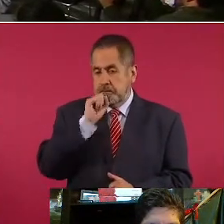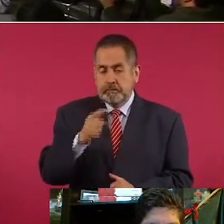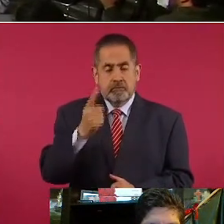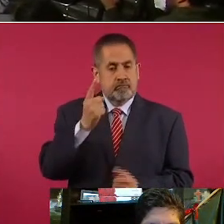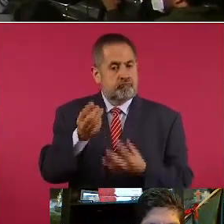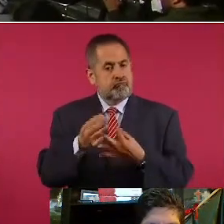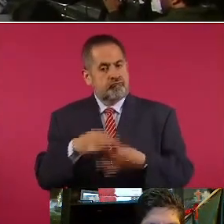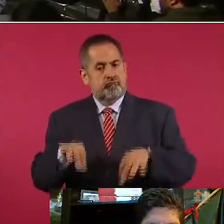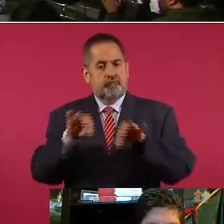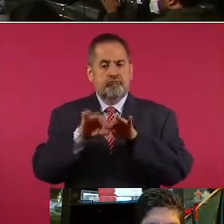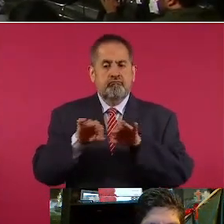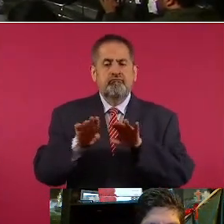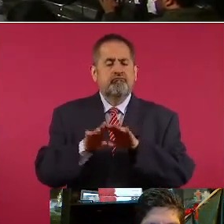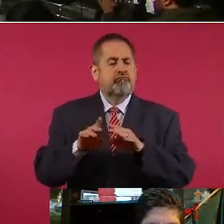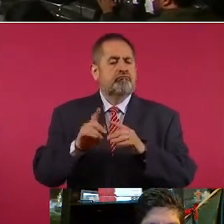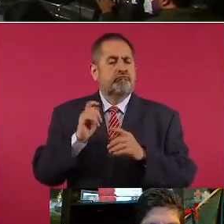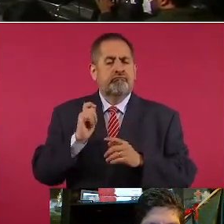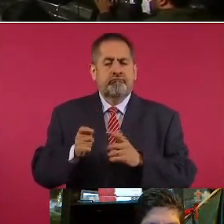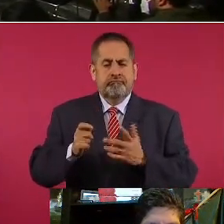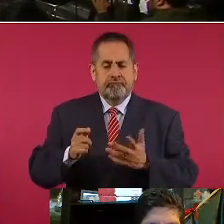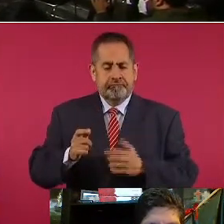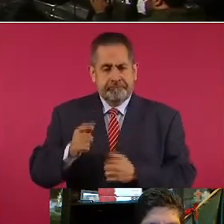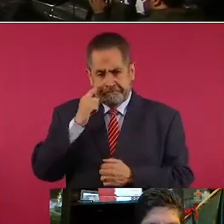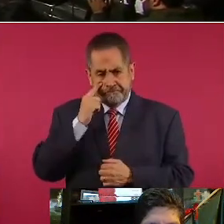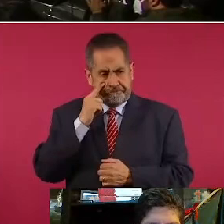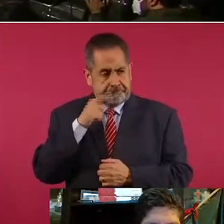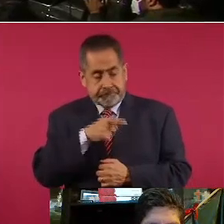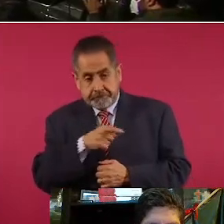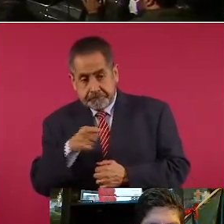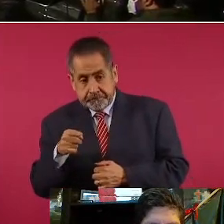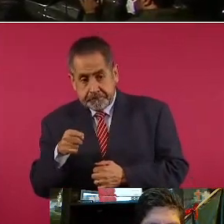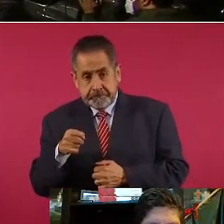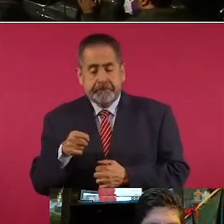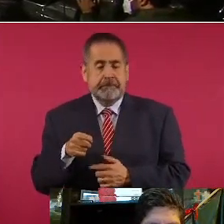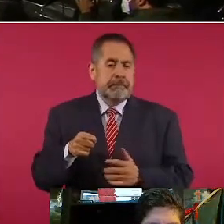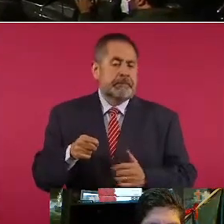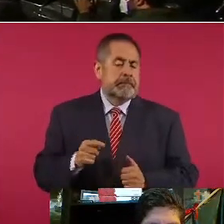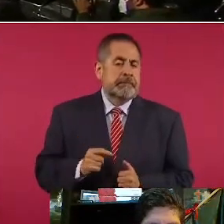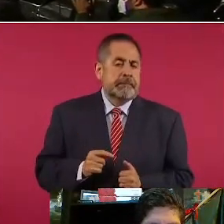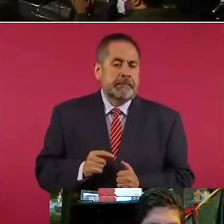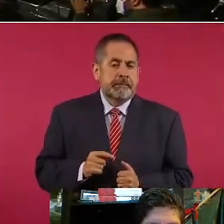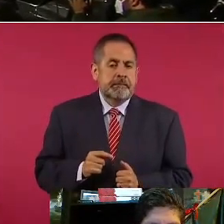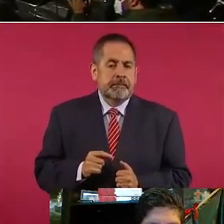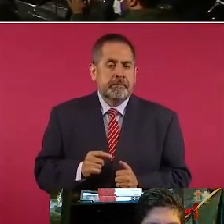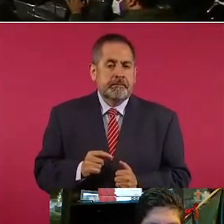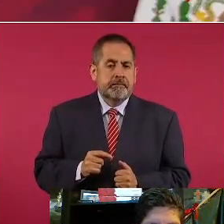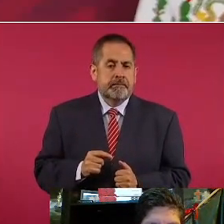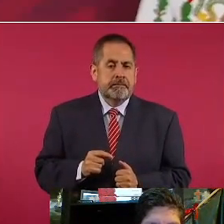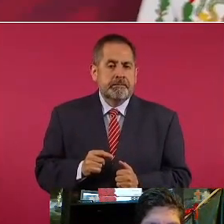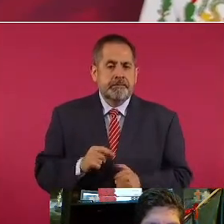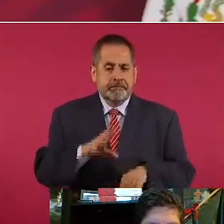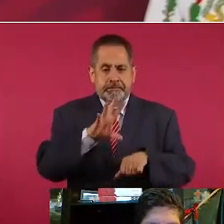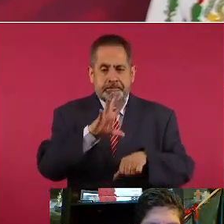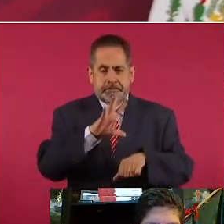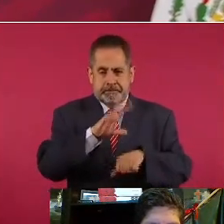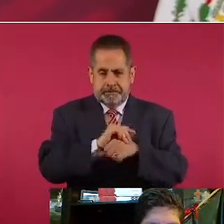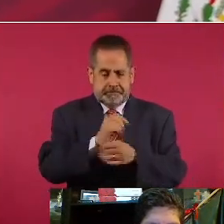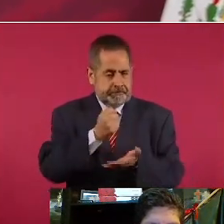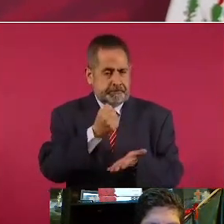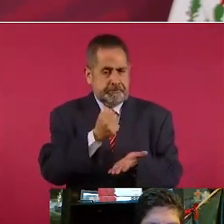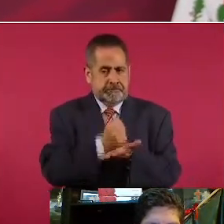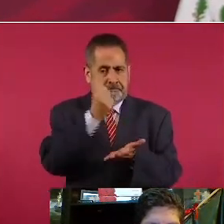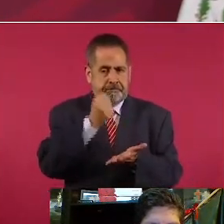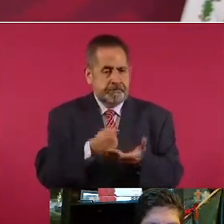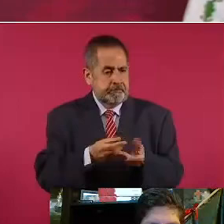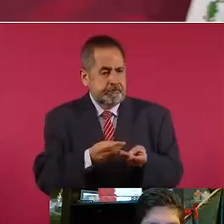importante el que se les entregue la licencia para que